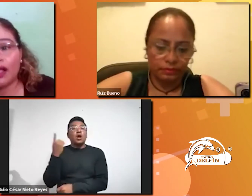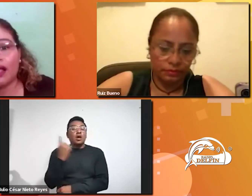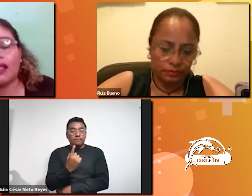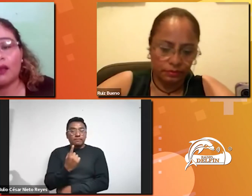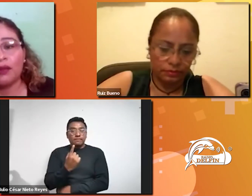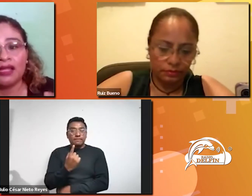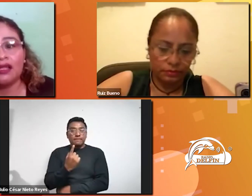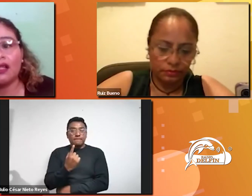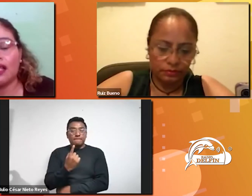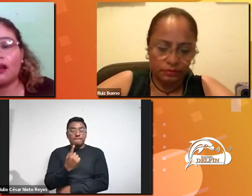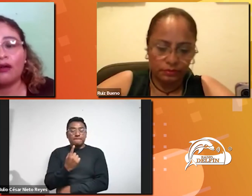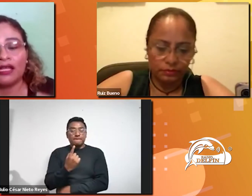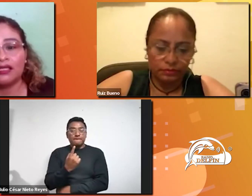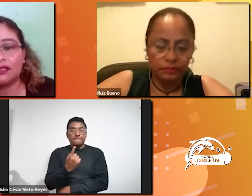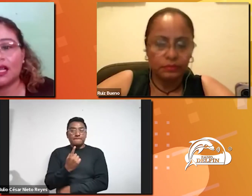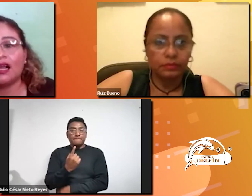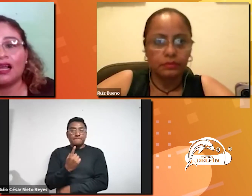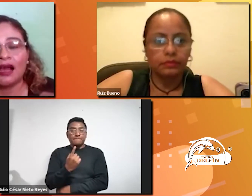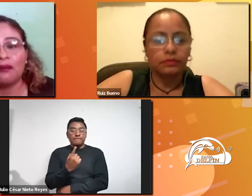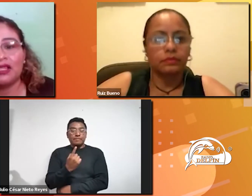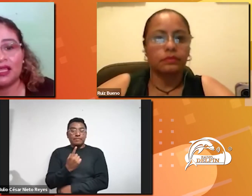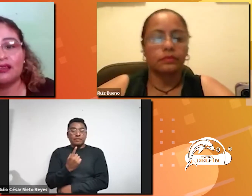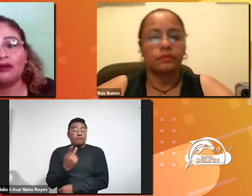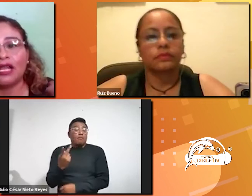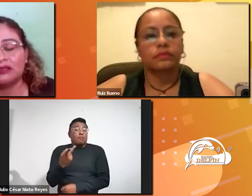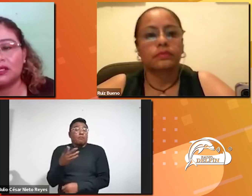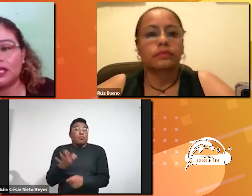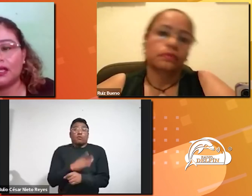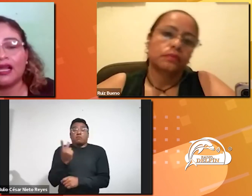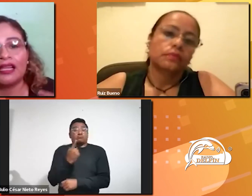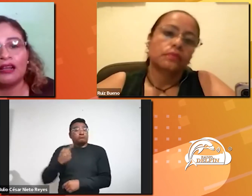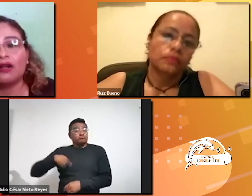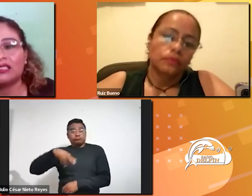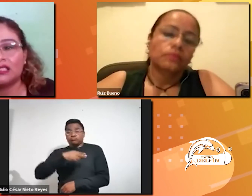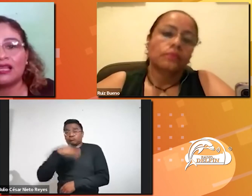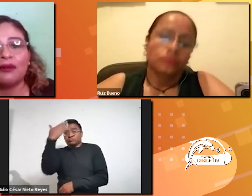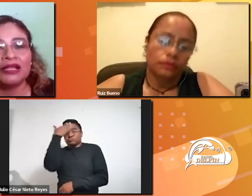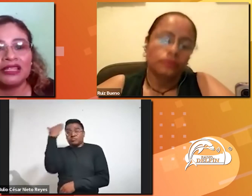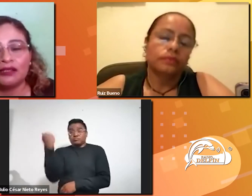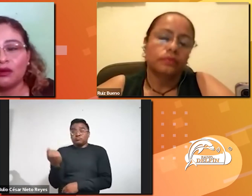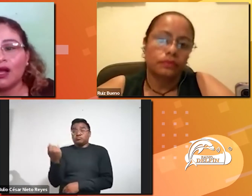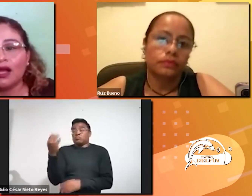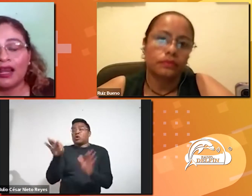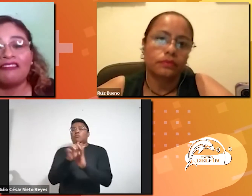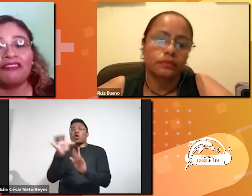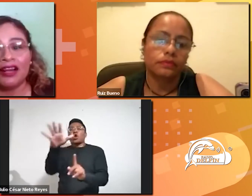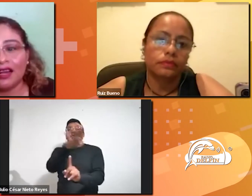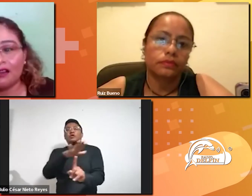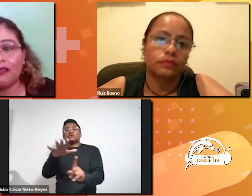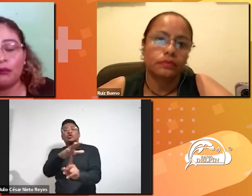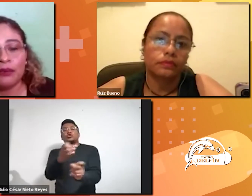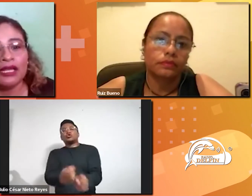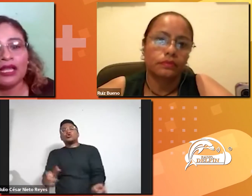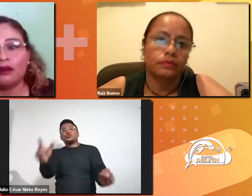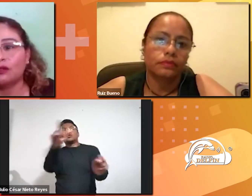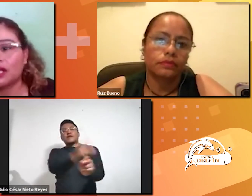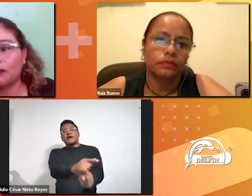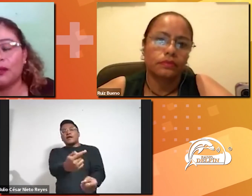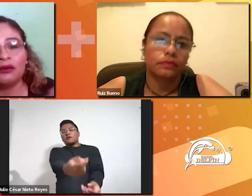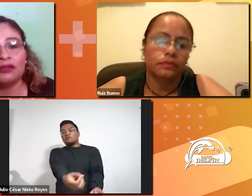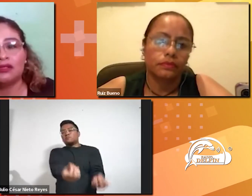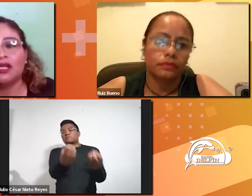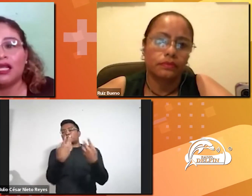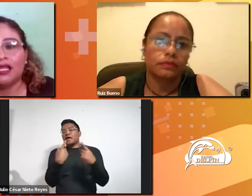es lo que viene, qué es lo que te está aventando la sociedad, qué es lo que te está aventando la familia,